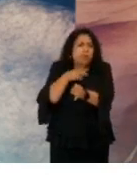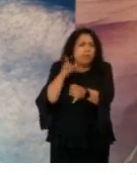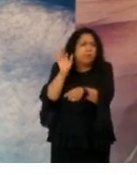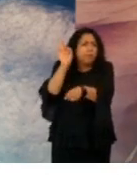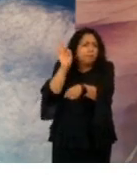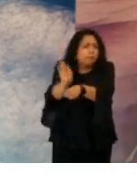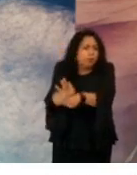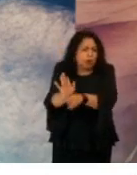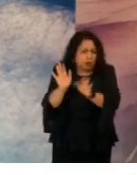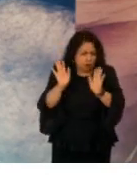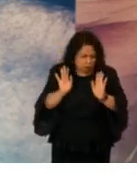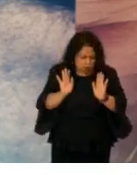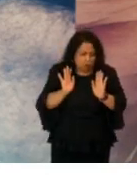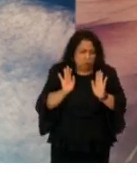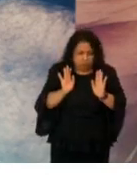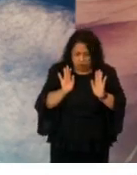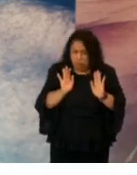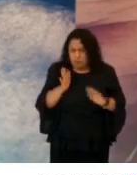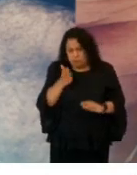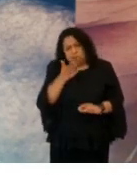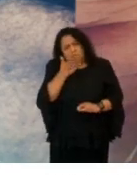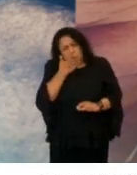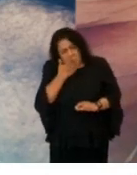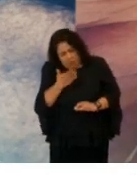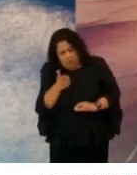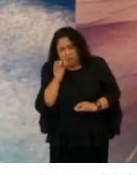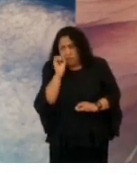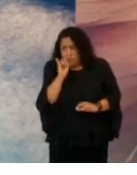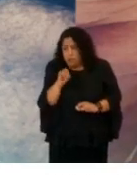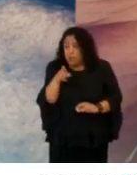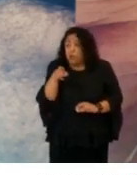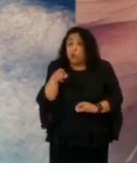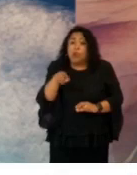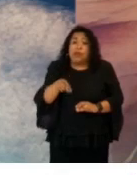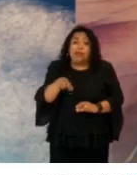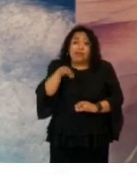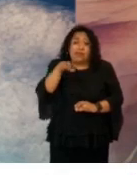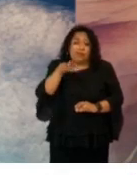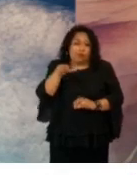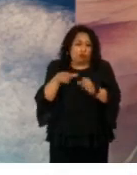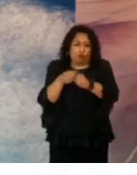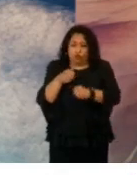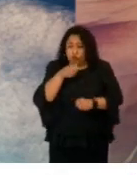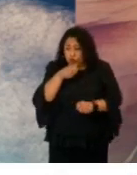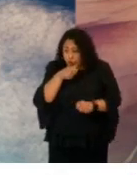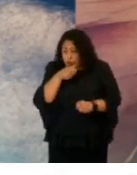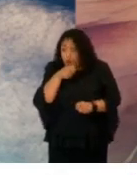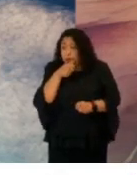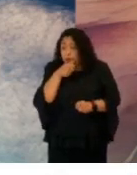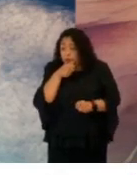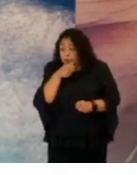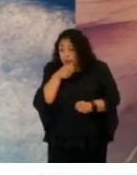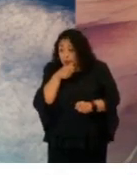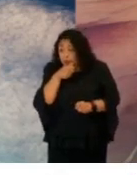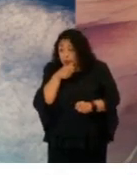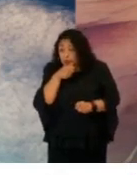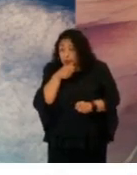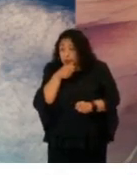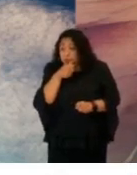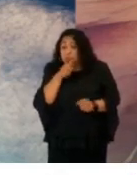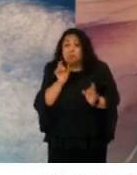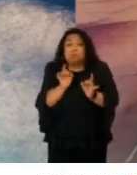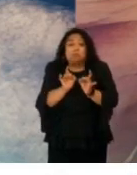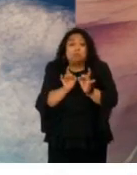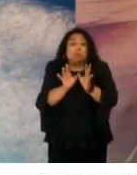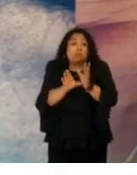protegido. Está bien, efectivamente, cuando tú eres menor de edad todavía la cabeza puede, o sea, te pueden